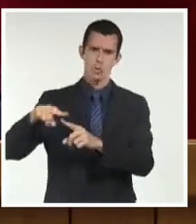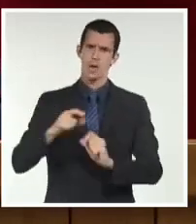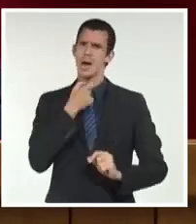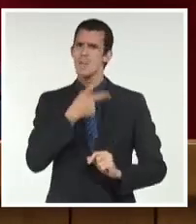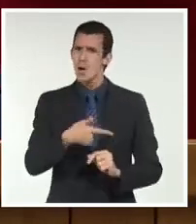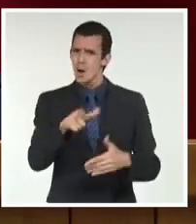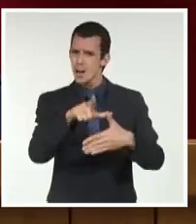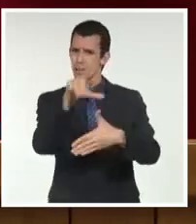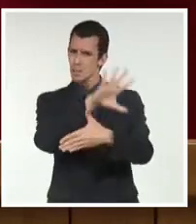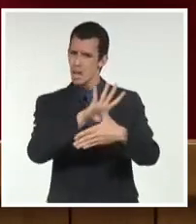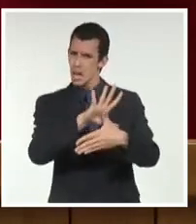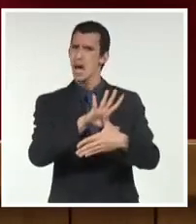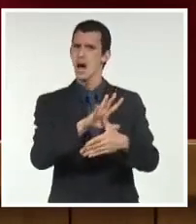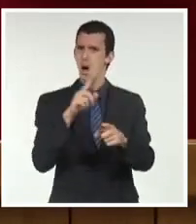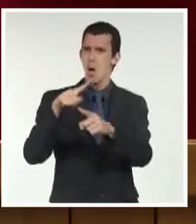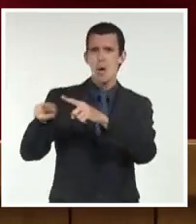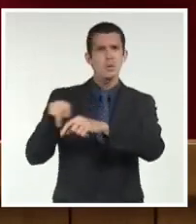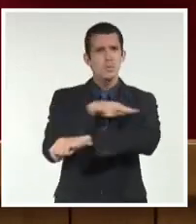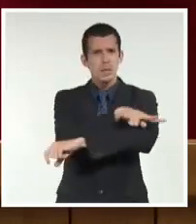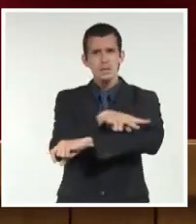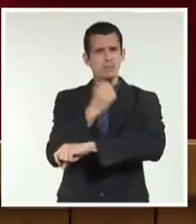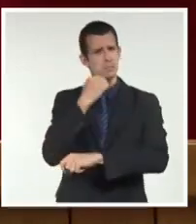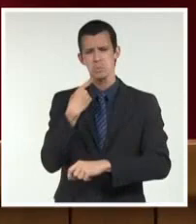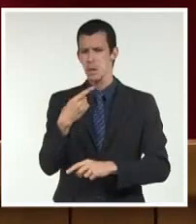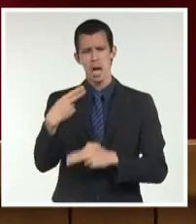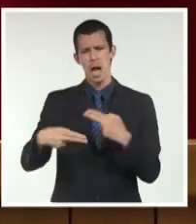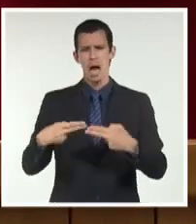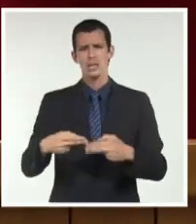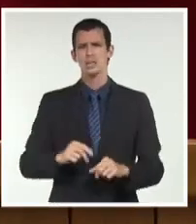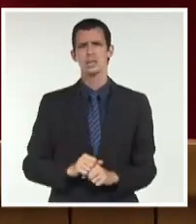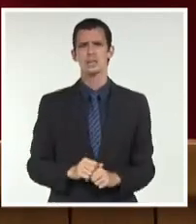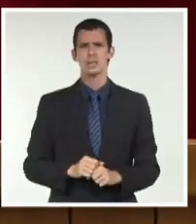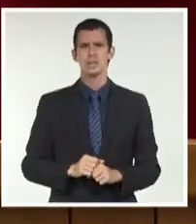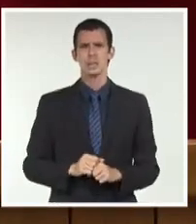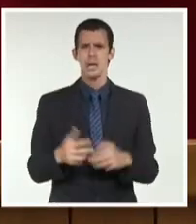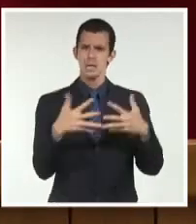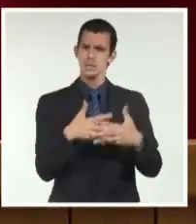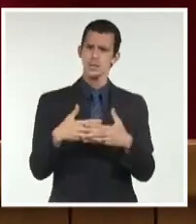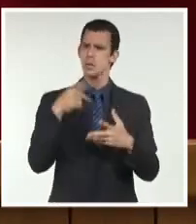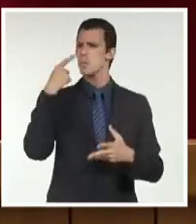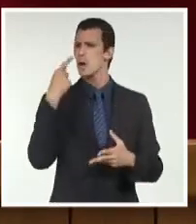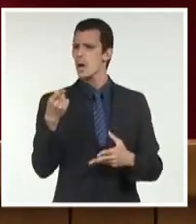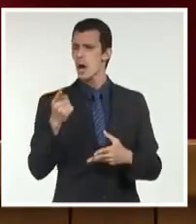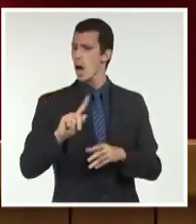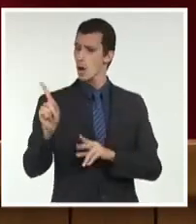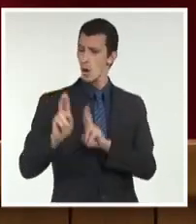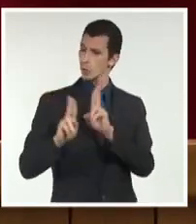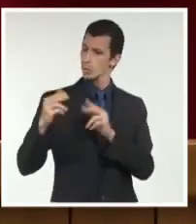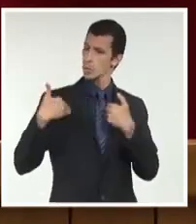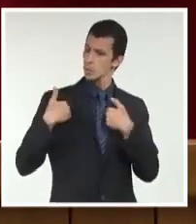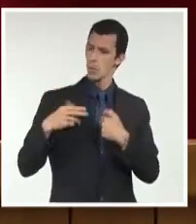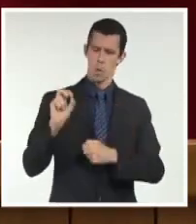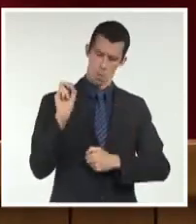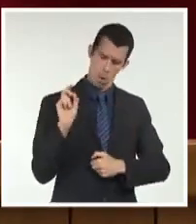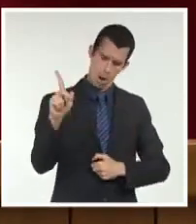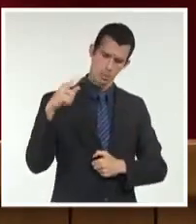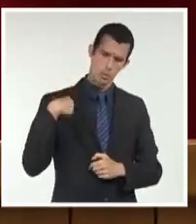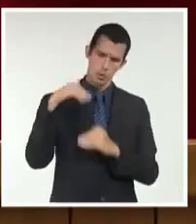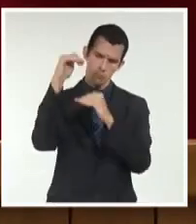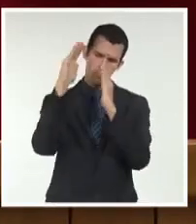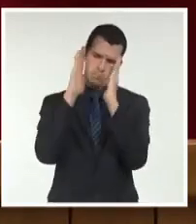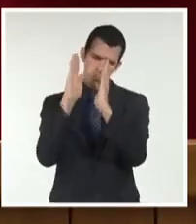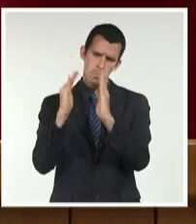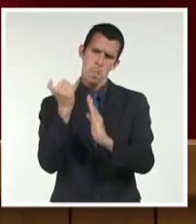evitar que cumplan con los justos reclamos y expectativas de sus pueblos. Es la razón de las exclusiones en